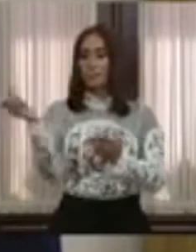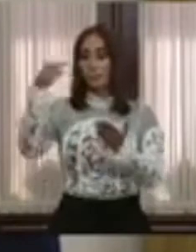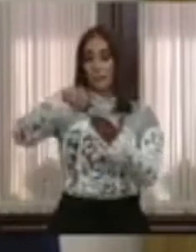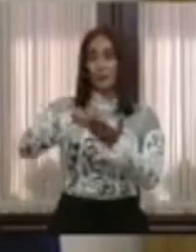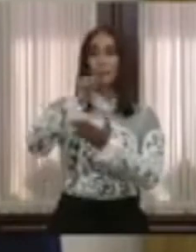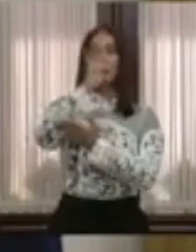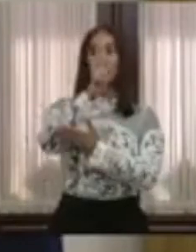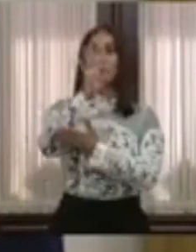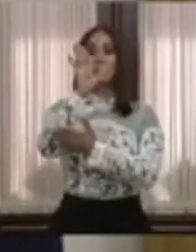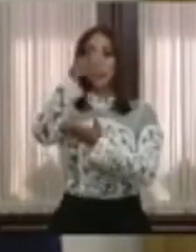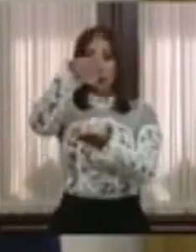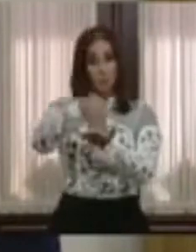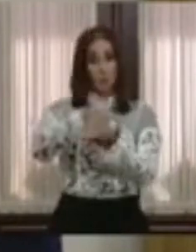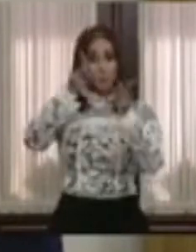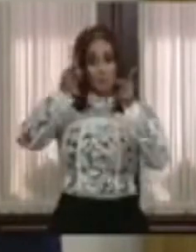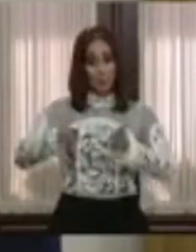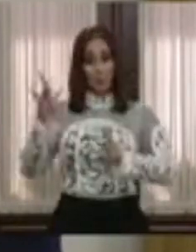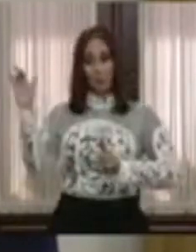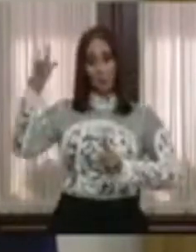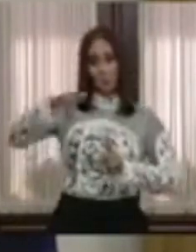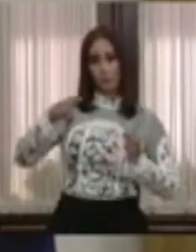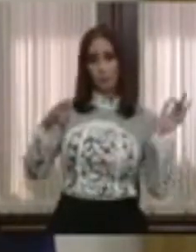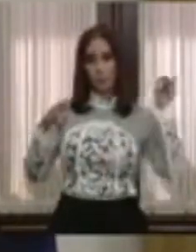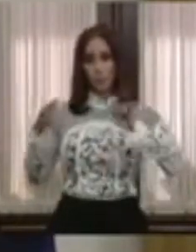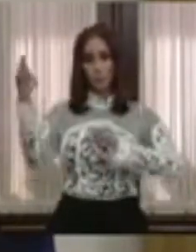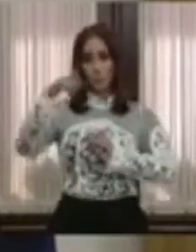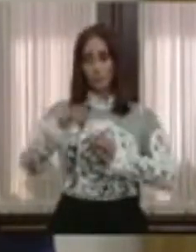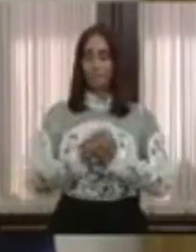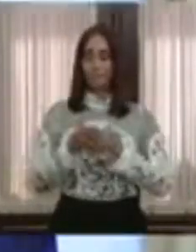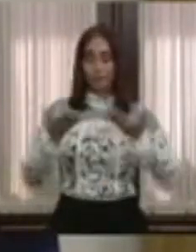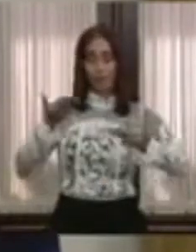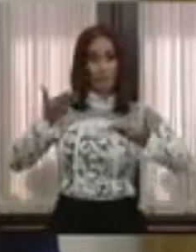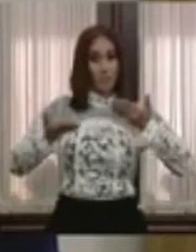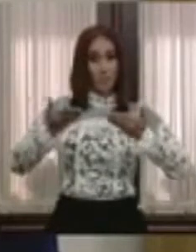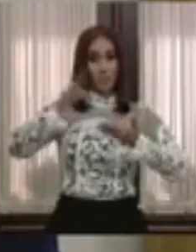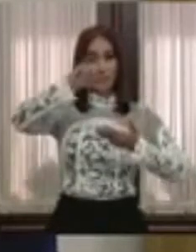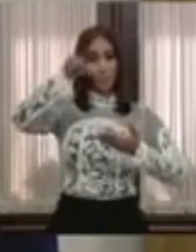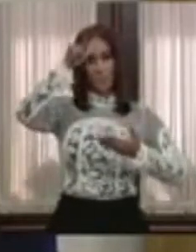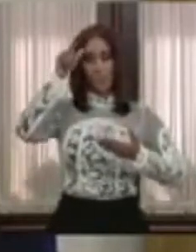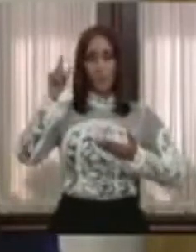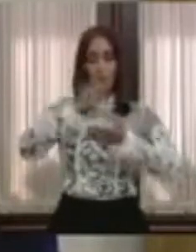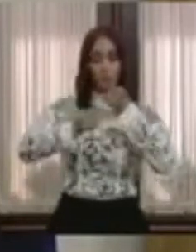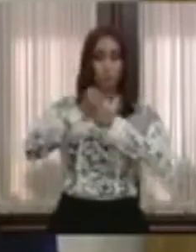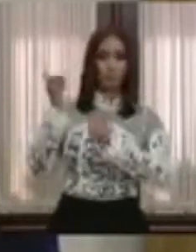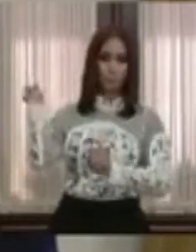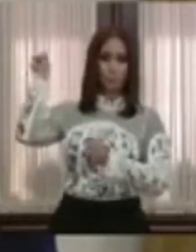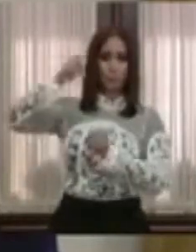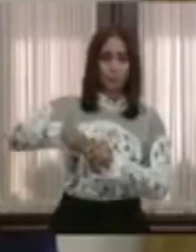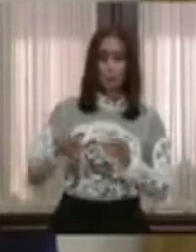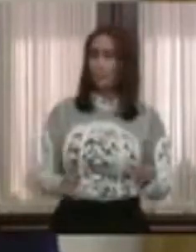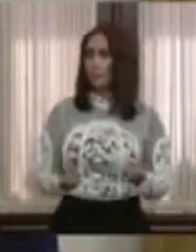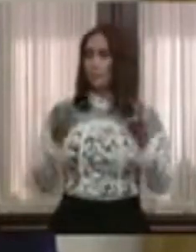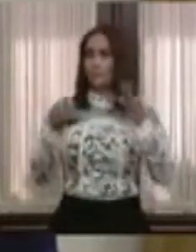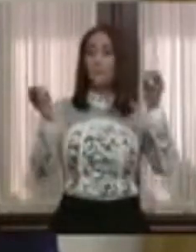turistas. Si lo comparamos con julio del año 2019, donde llegaron más de 420.000